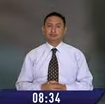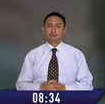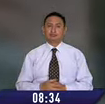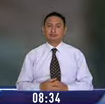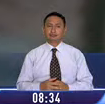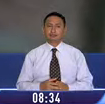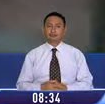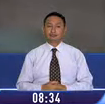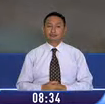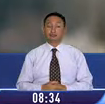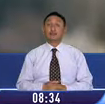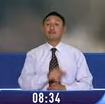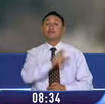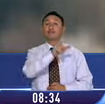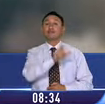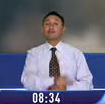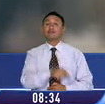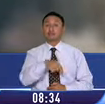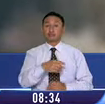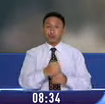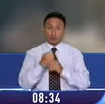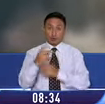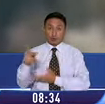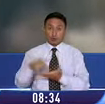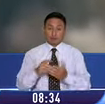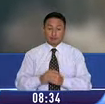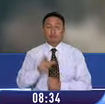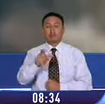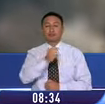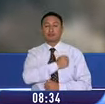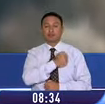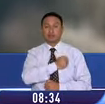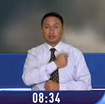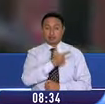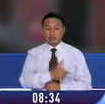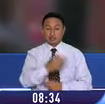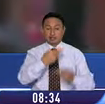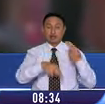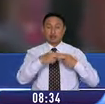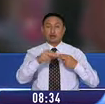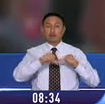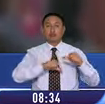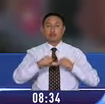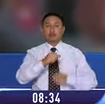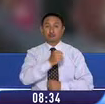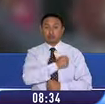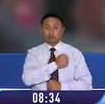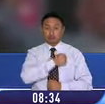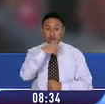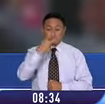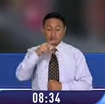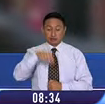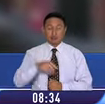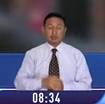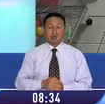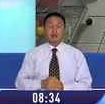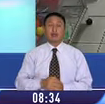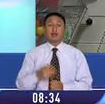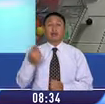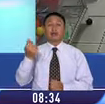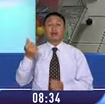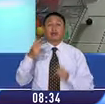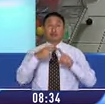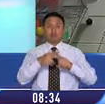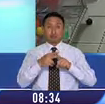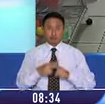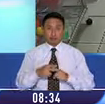En la mira de los presuntos extorsionadores, propietarios y administradores de unidades económicas, así como prestamistas de la urbe